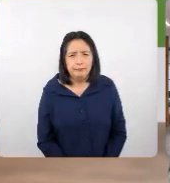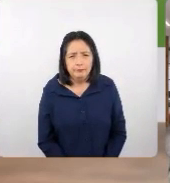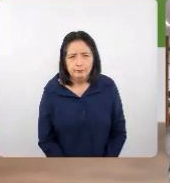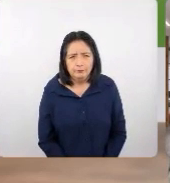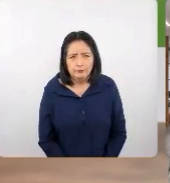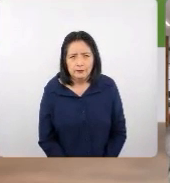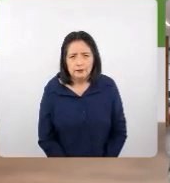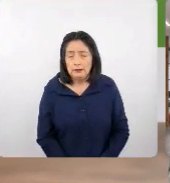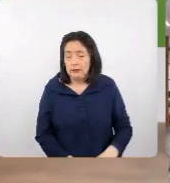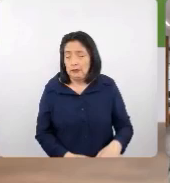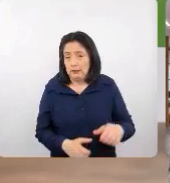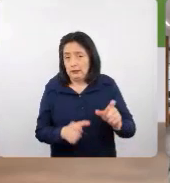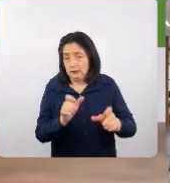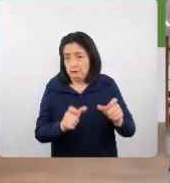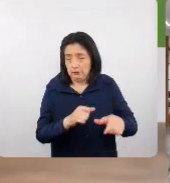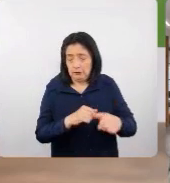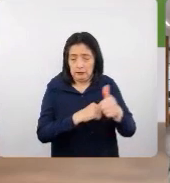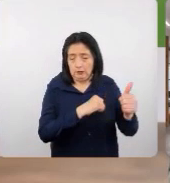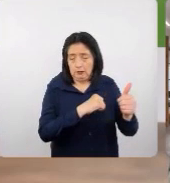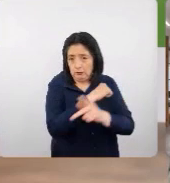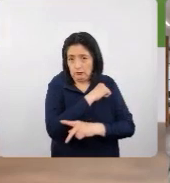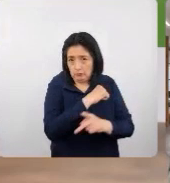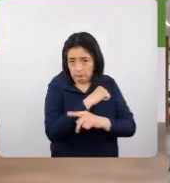Los extranjeros suelen